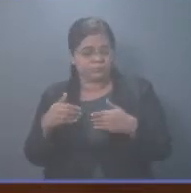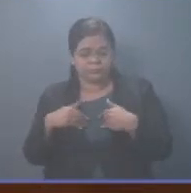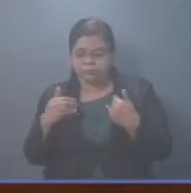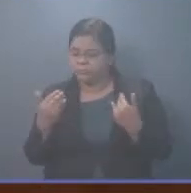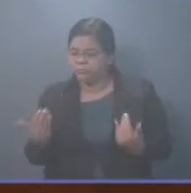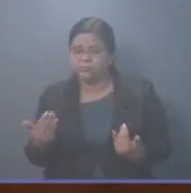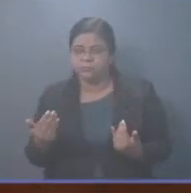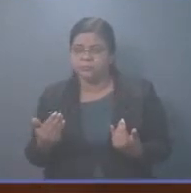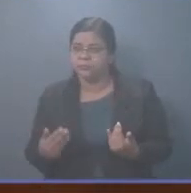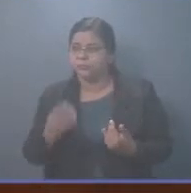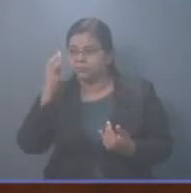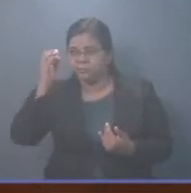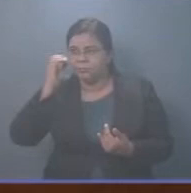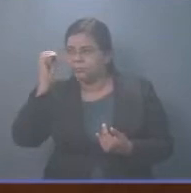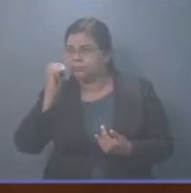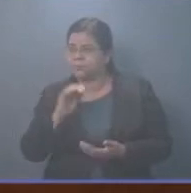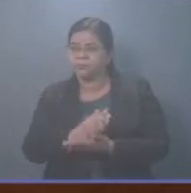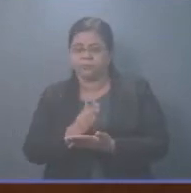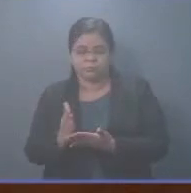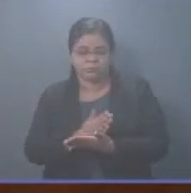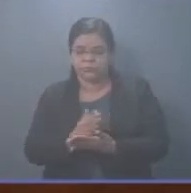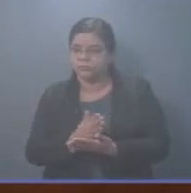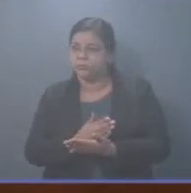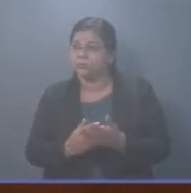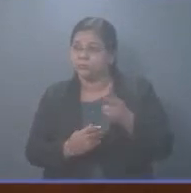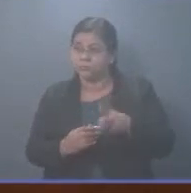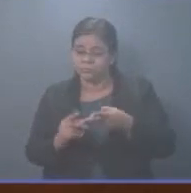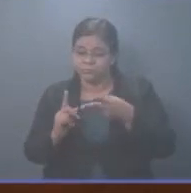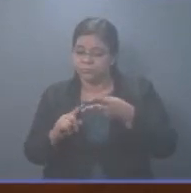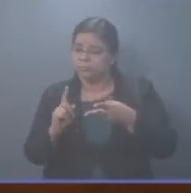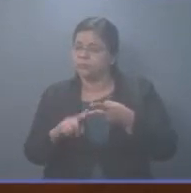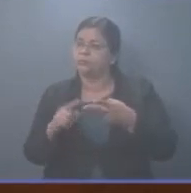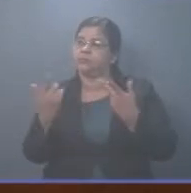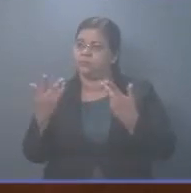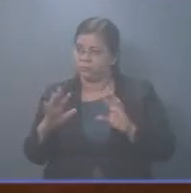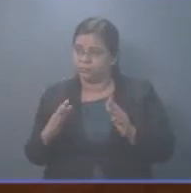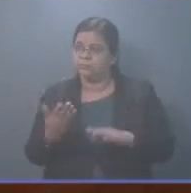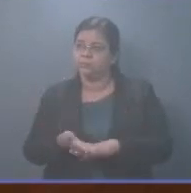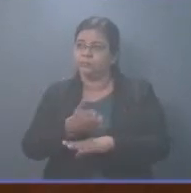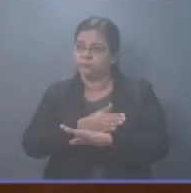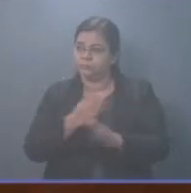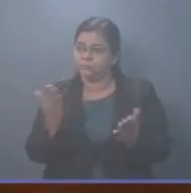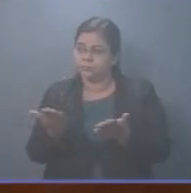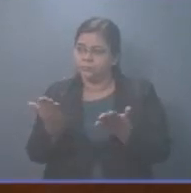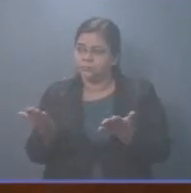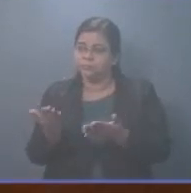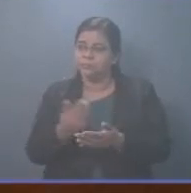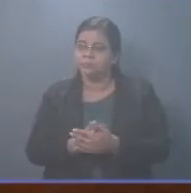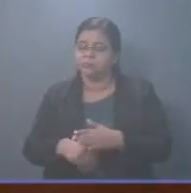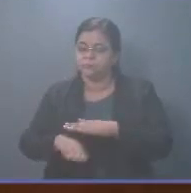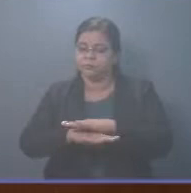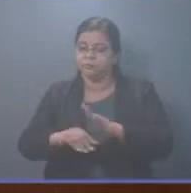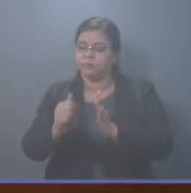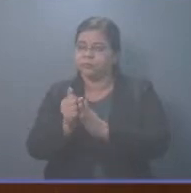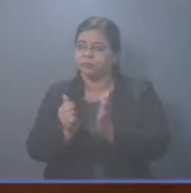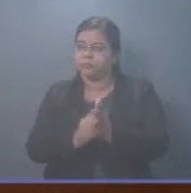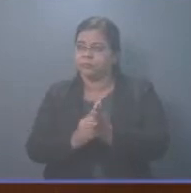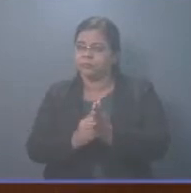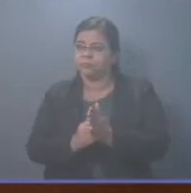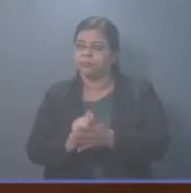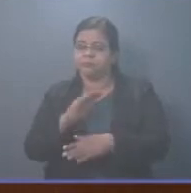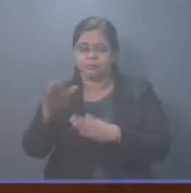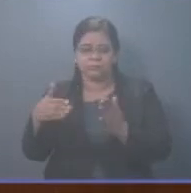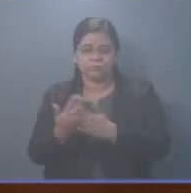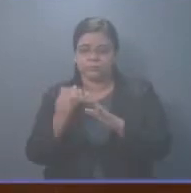una observación. Y en segunda instancia se revisó la Constitución y el artículo, y pues a consideración de todo el